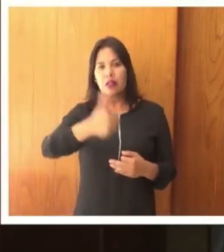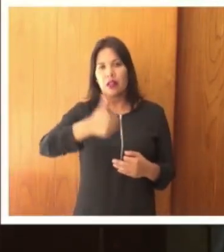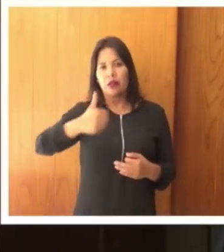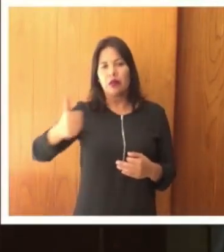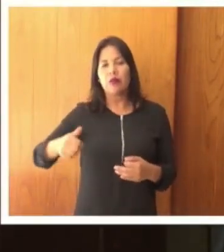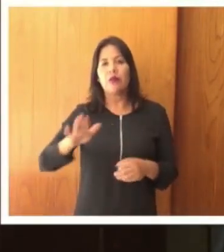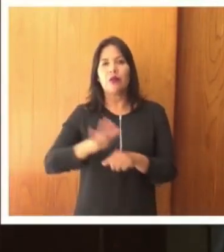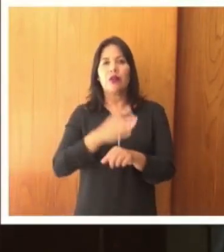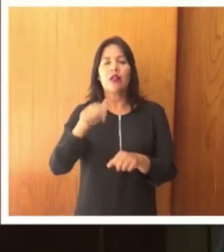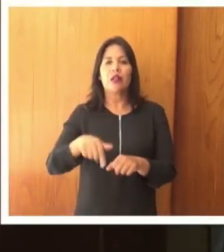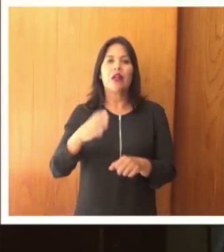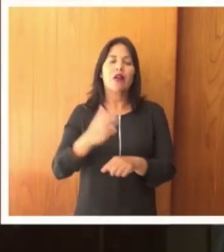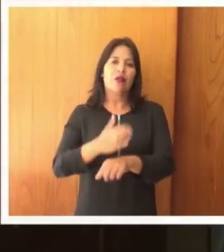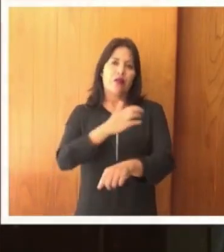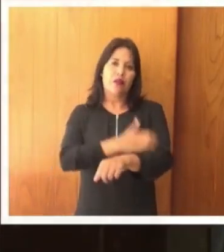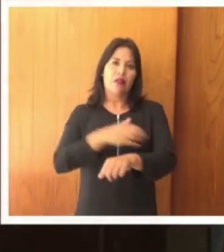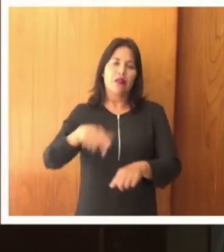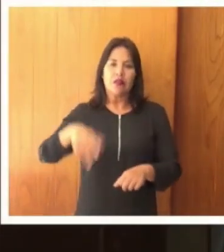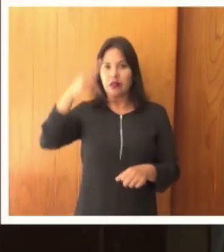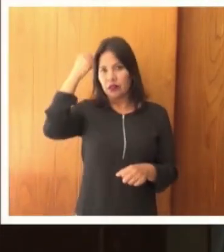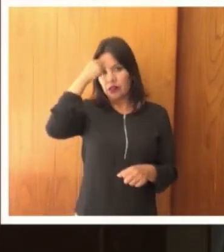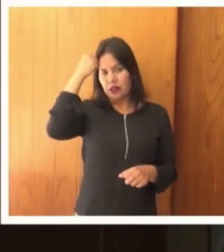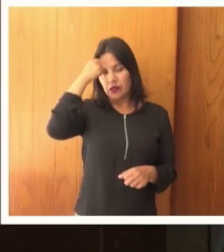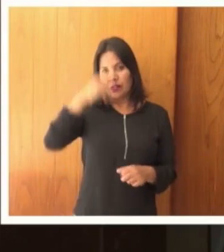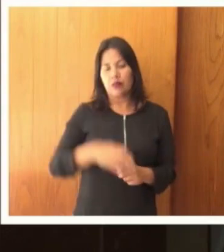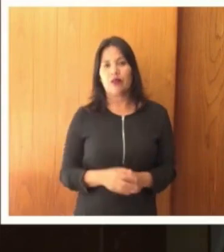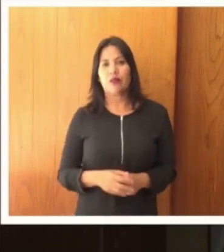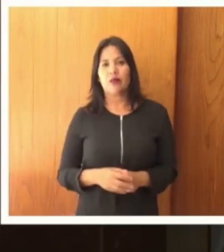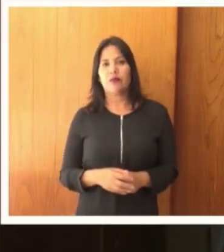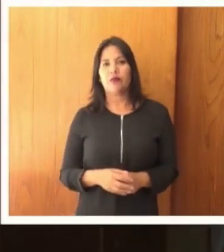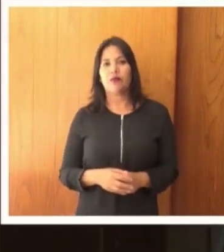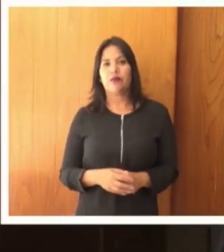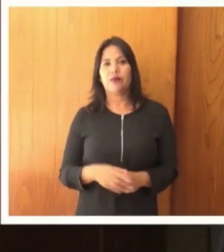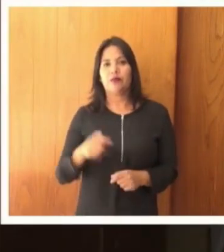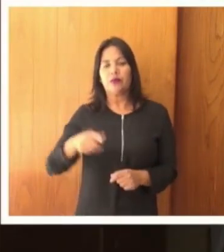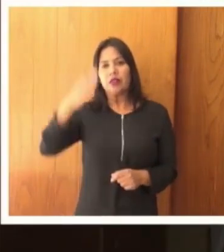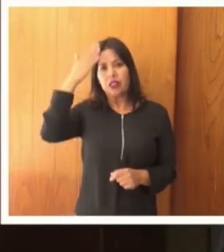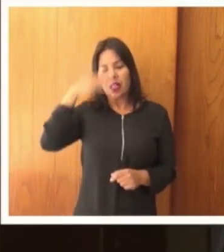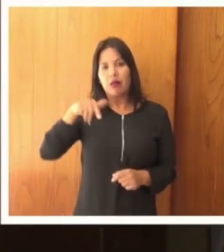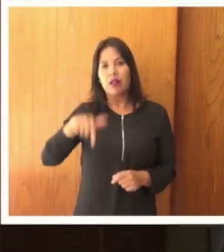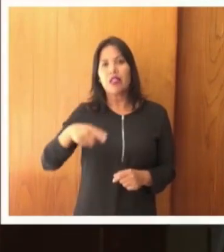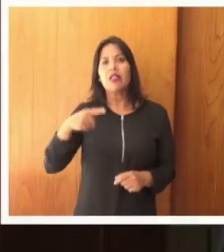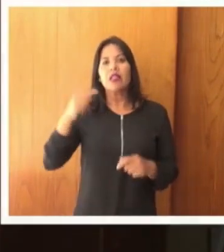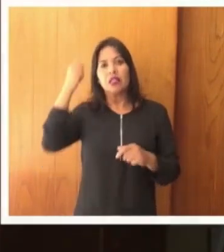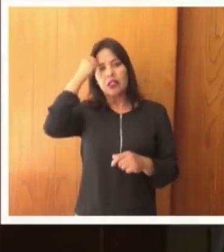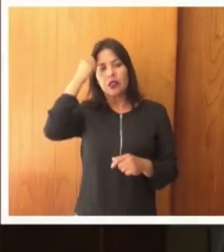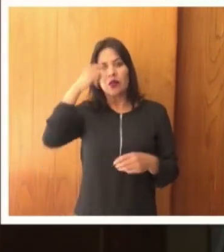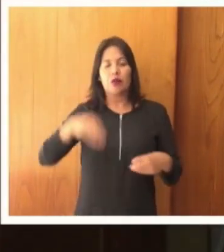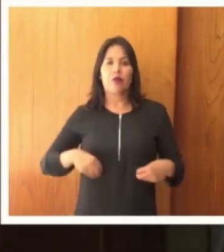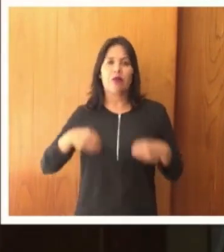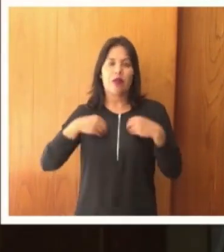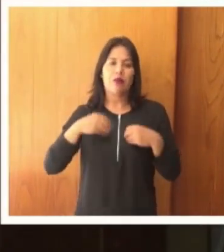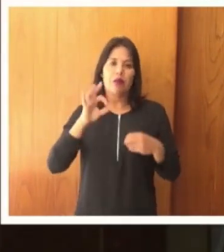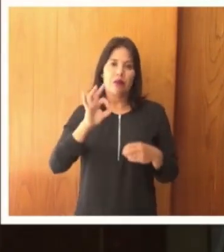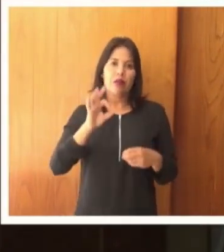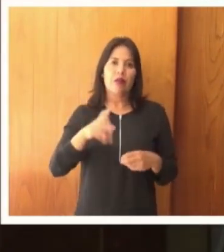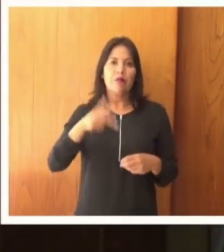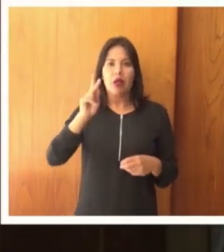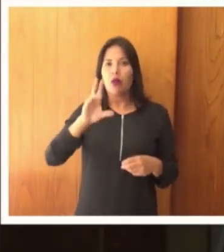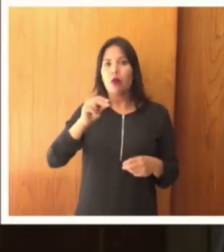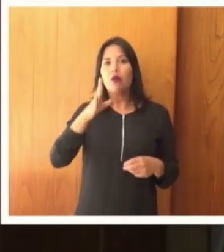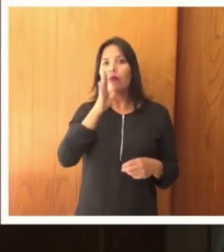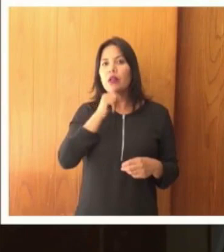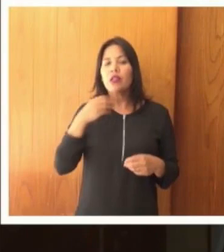están aquí hoy en el municipio de Texcoco. Nuestro eslogan es que en Texcoco se viva bien, pero no podemos vivir bien si